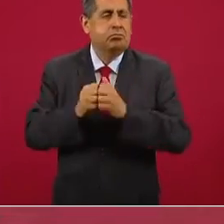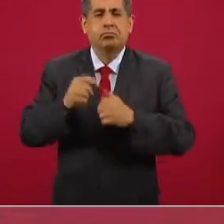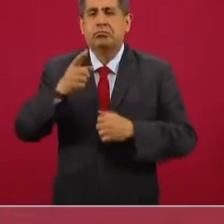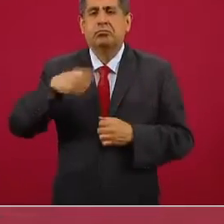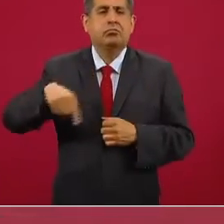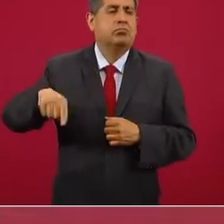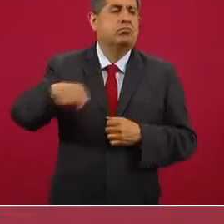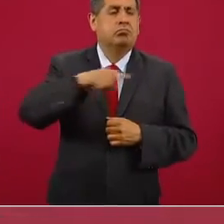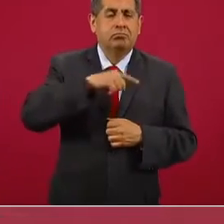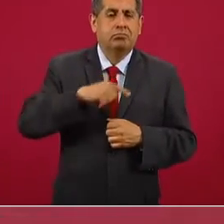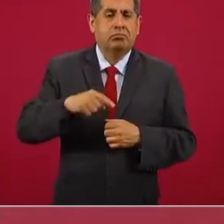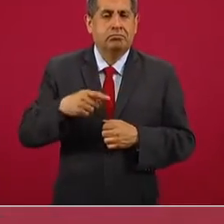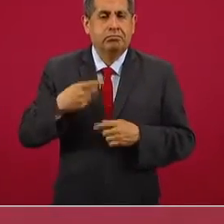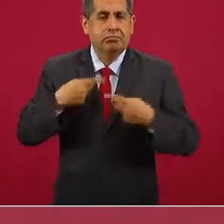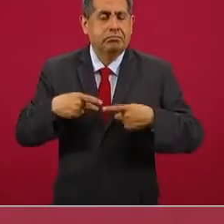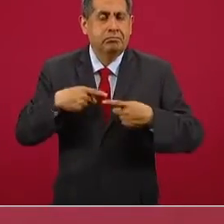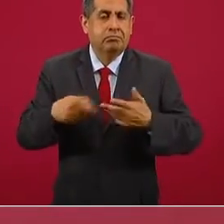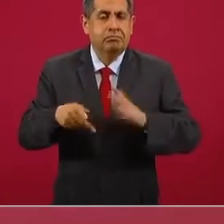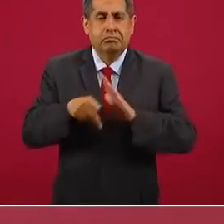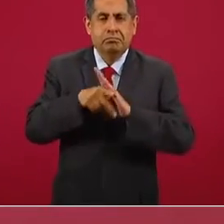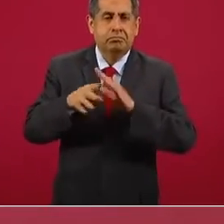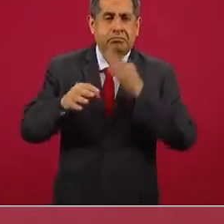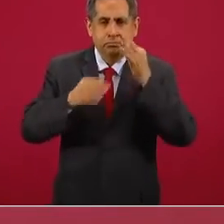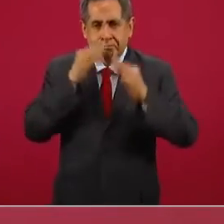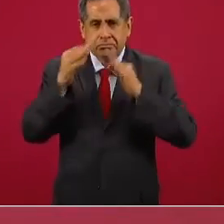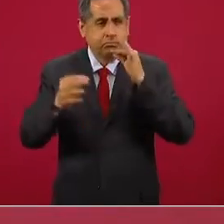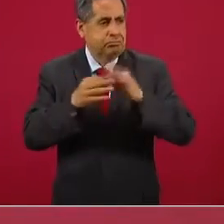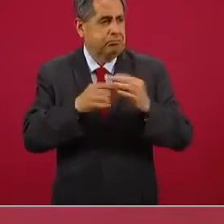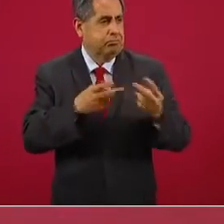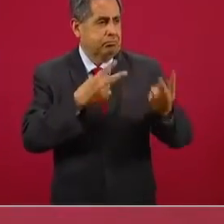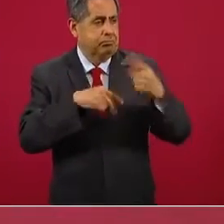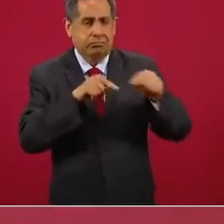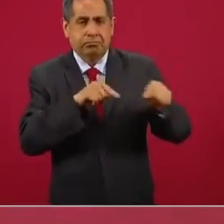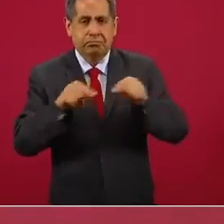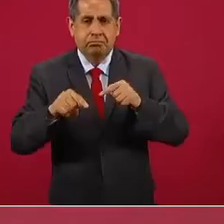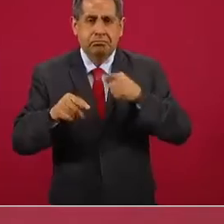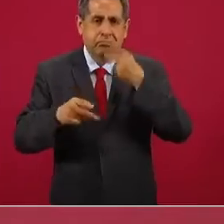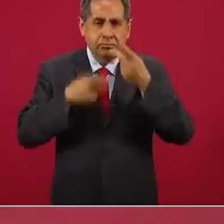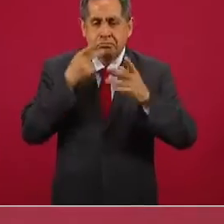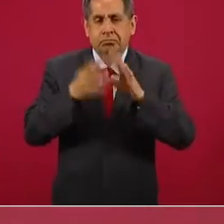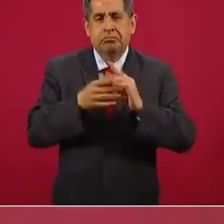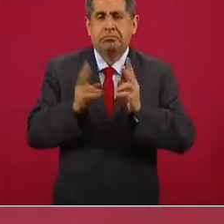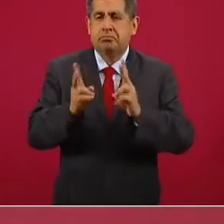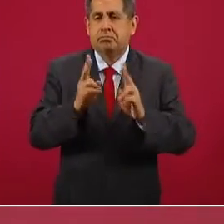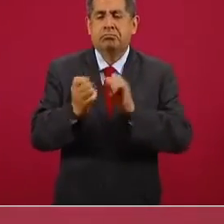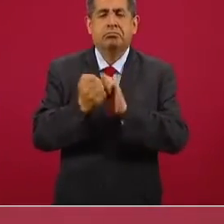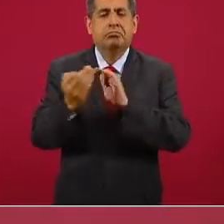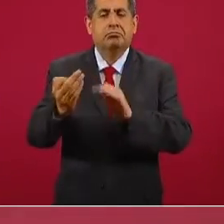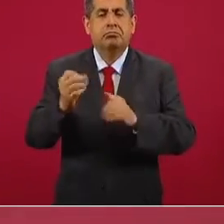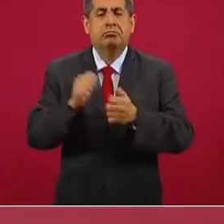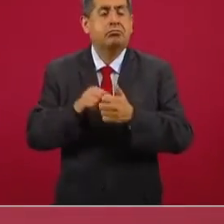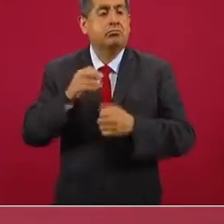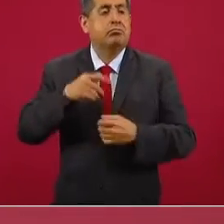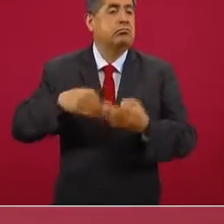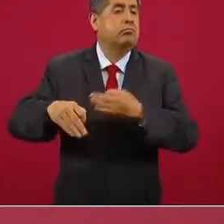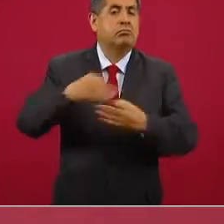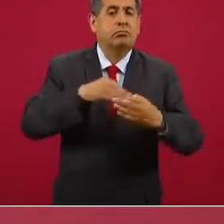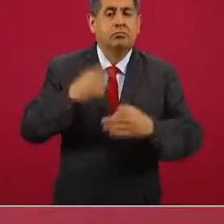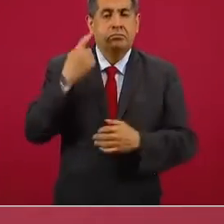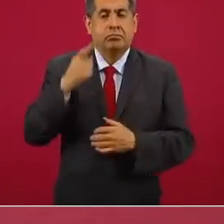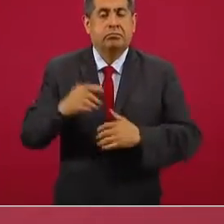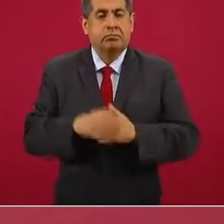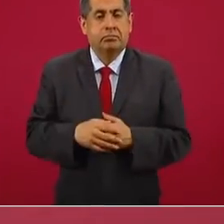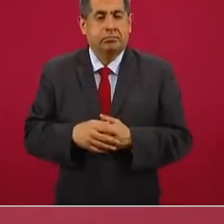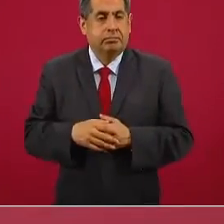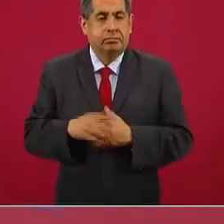con los representantes de los medios de información para que